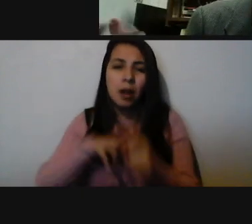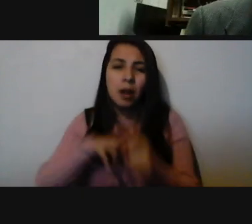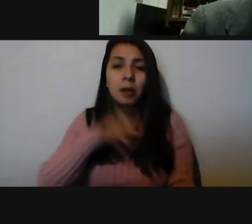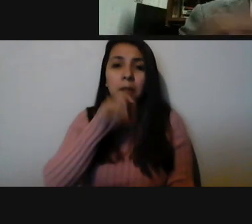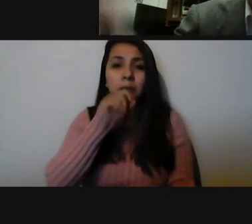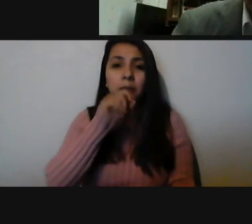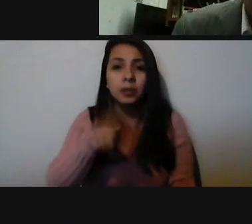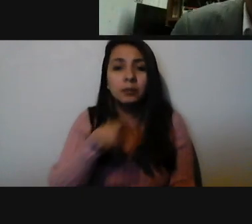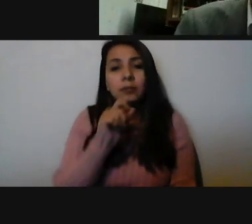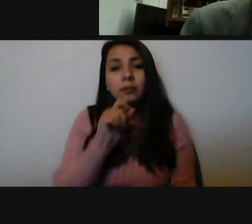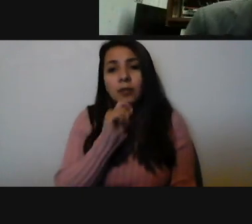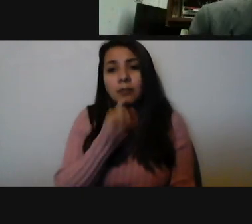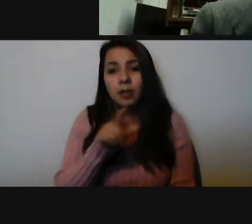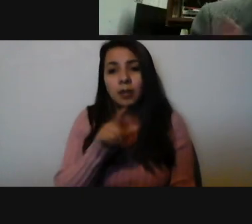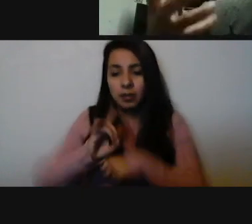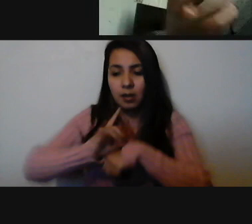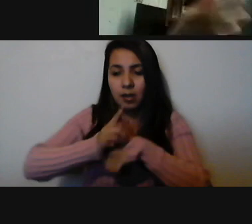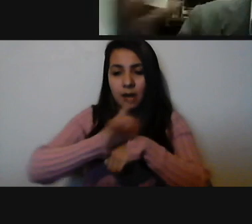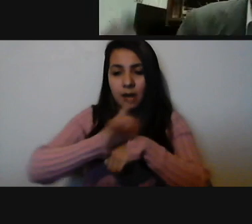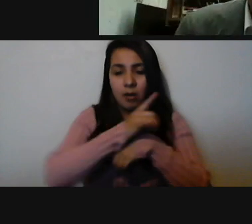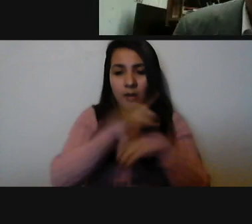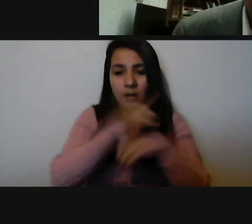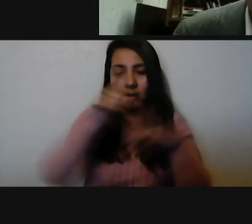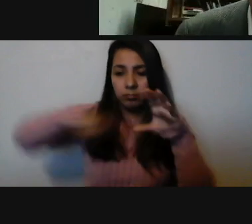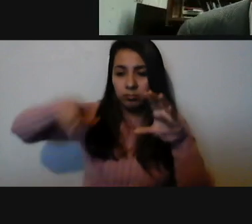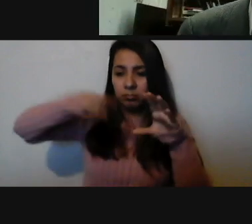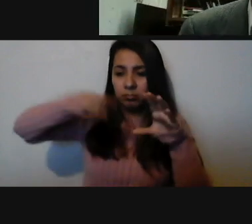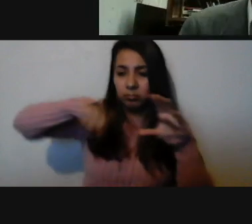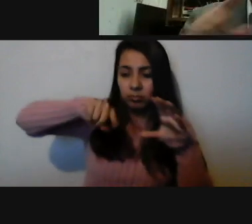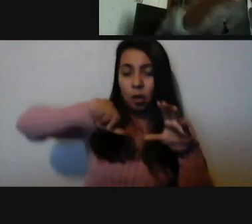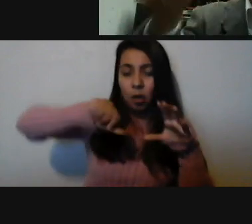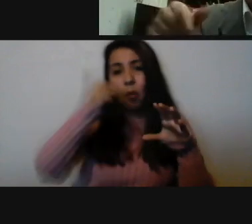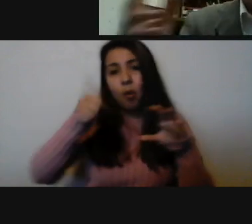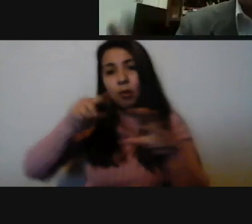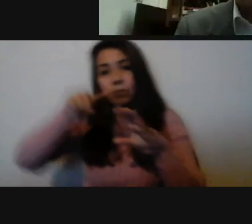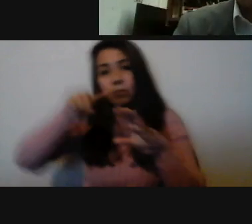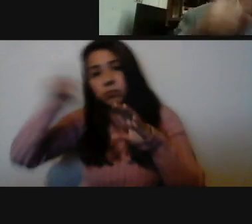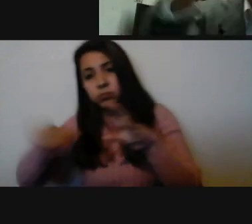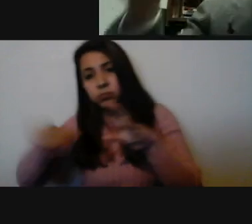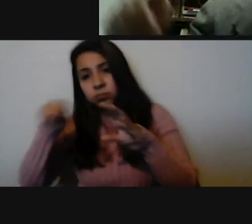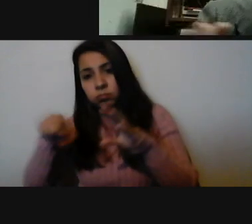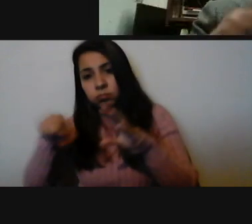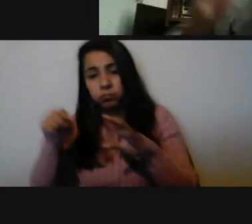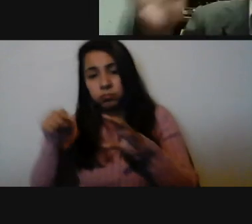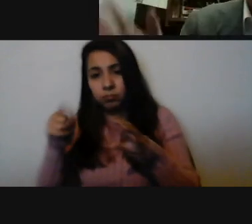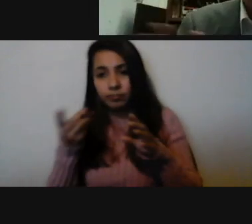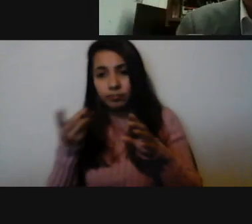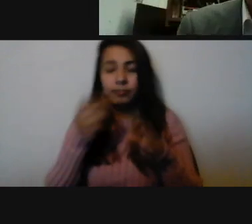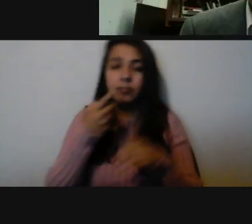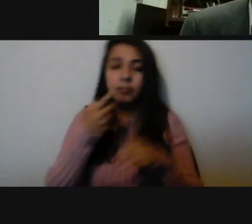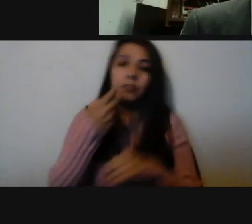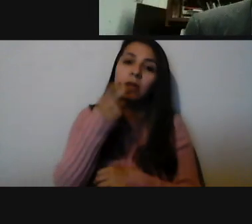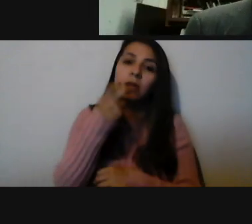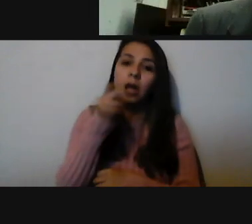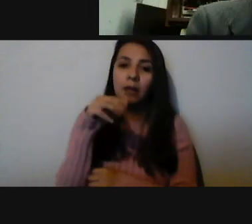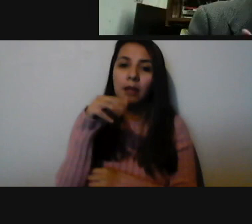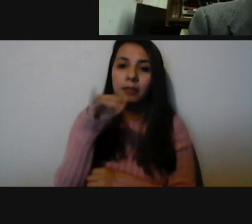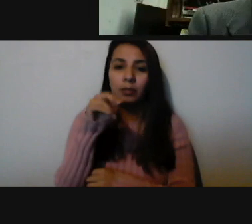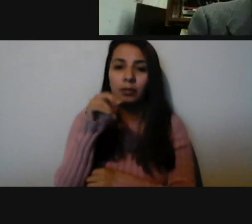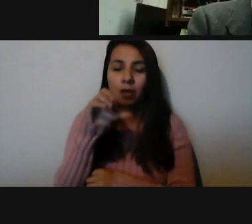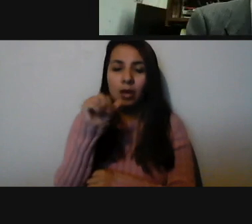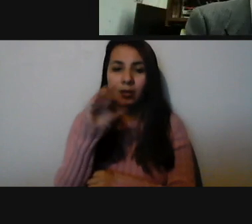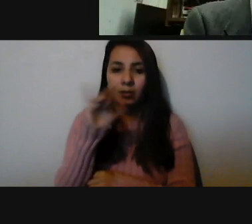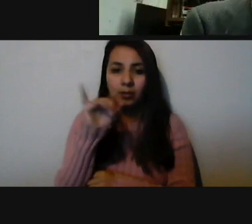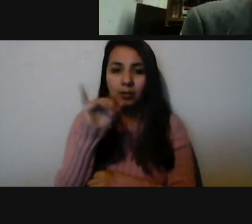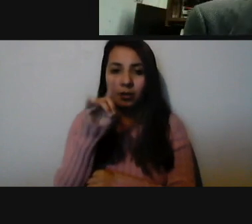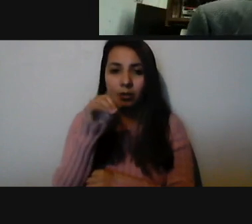¿no? Partículas subatómicas o las mismas conchas de caracol, unas giran hacia la izquierda y otras hacia la derecha, etcétera, ¿no? Aquí